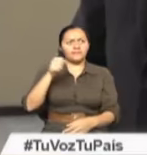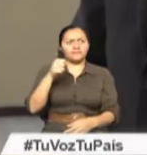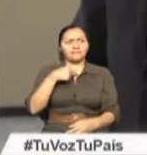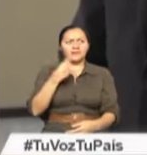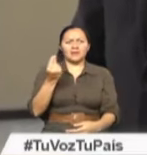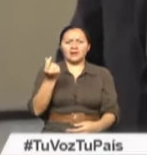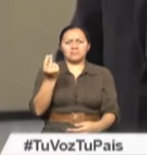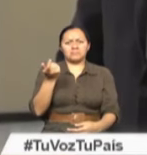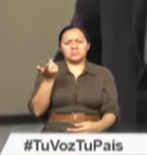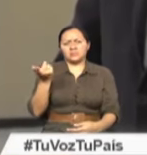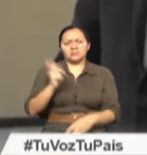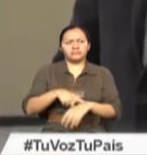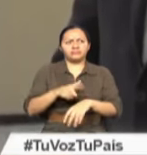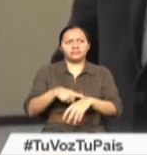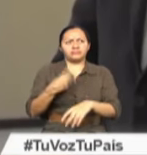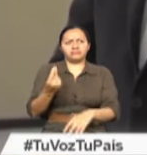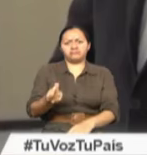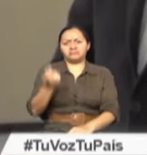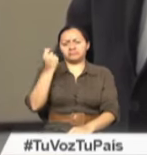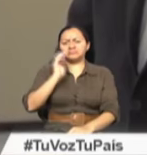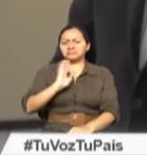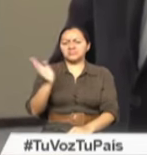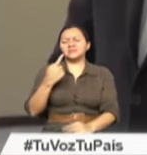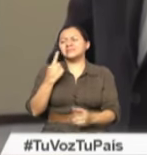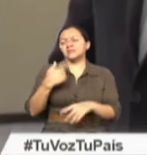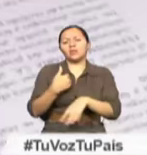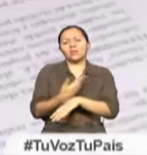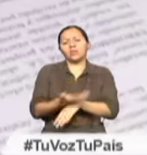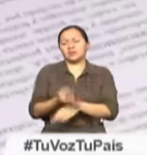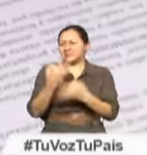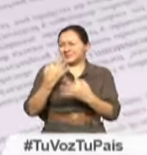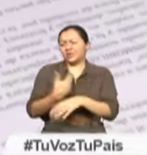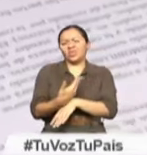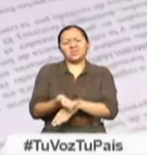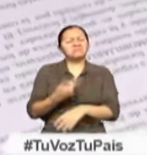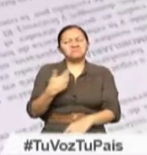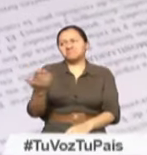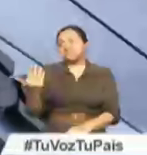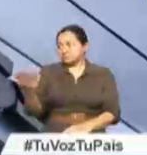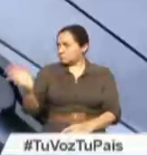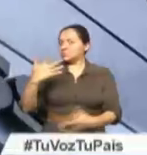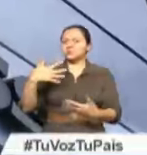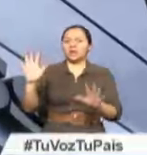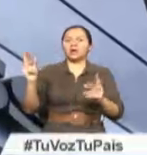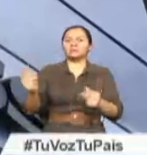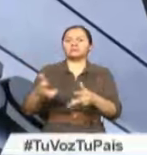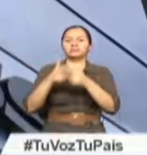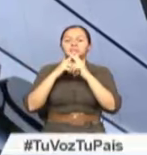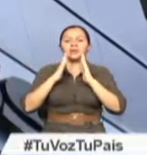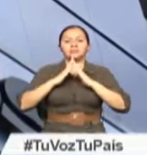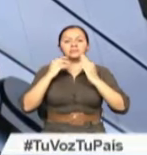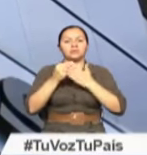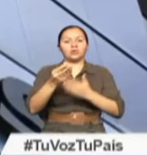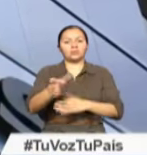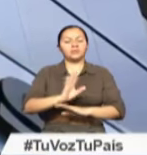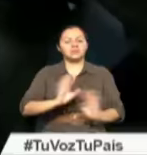realmente fue en un tiempo inesperado. Me imaginé que se iba a demorar más, pero fue muy rápido el asunto. El objetivo es seguir brindando alternativas